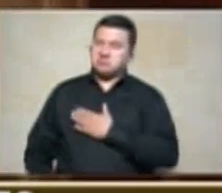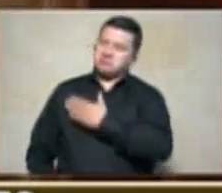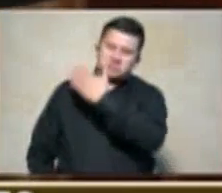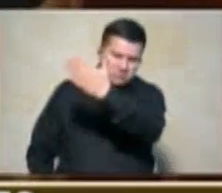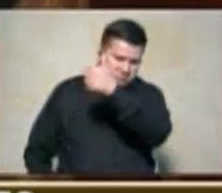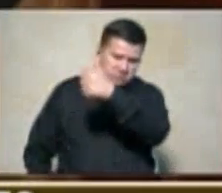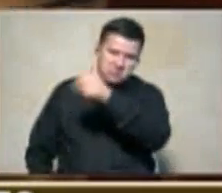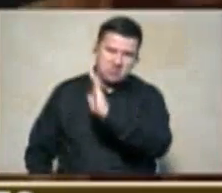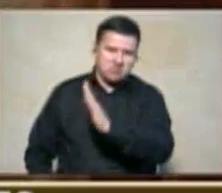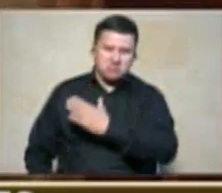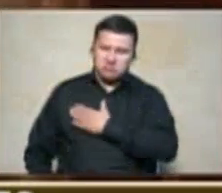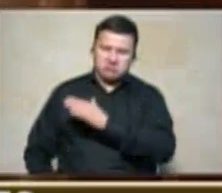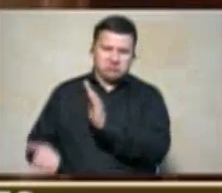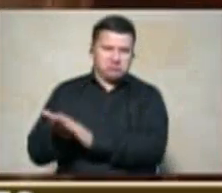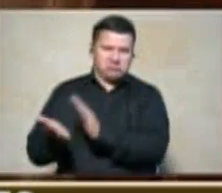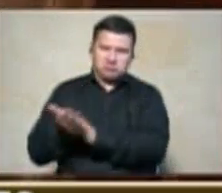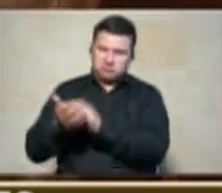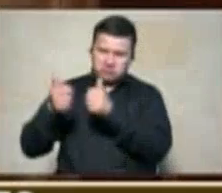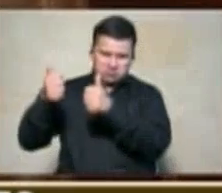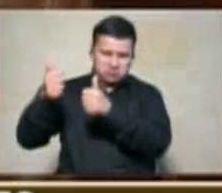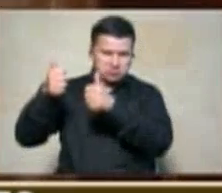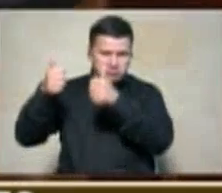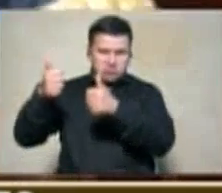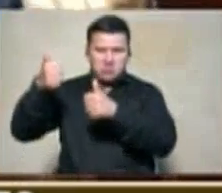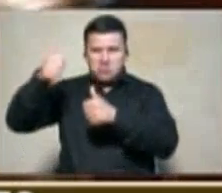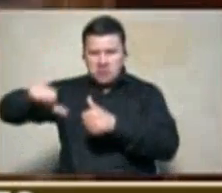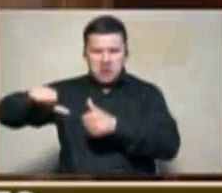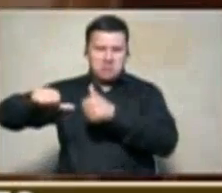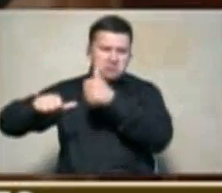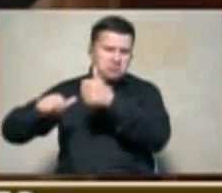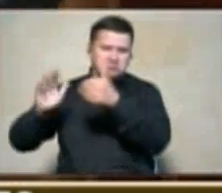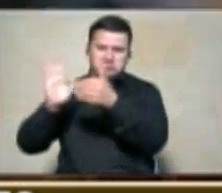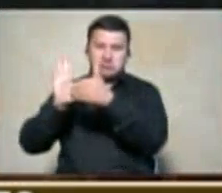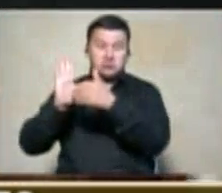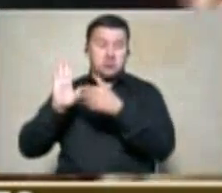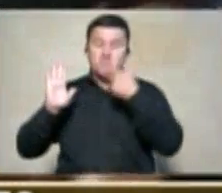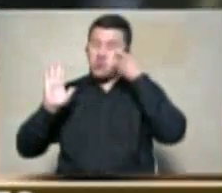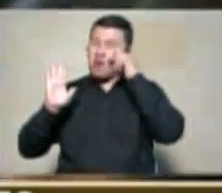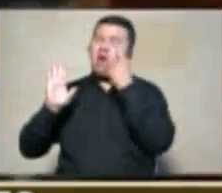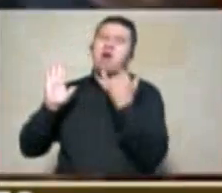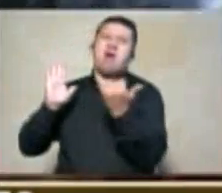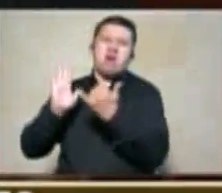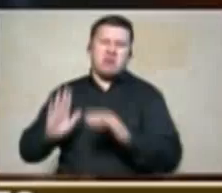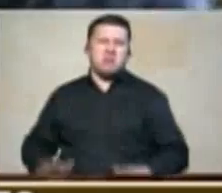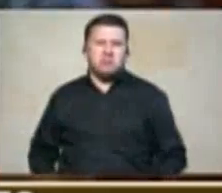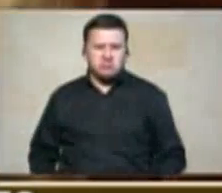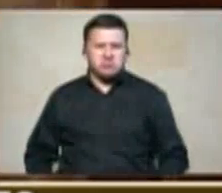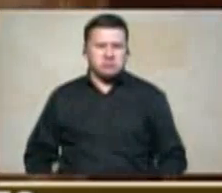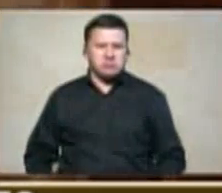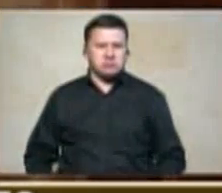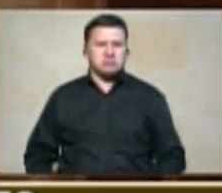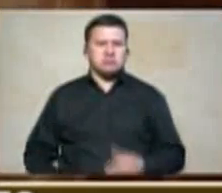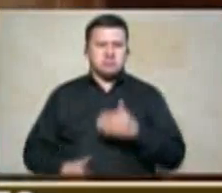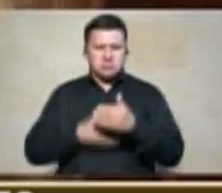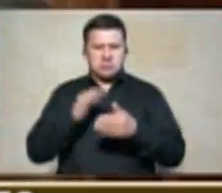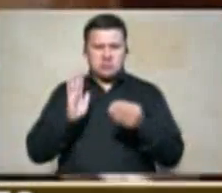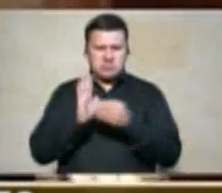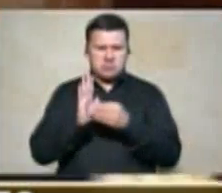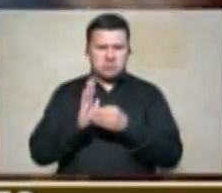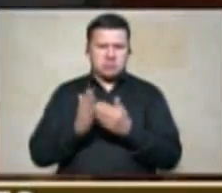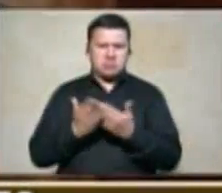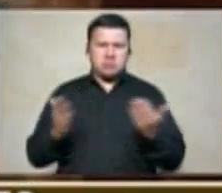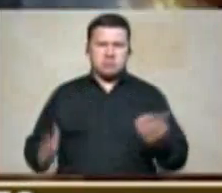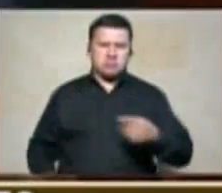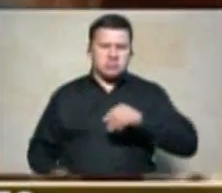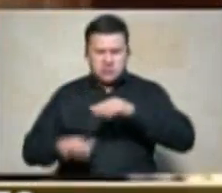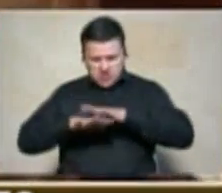en donde ha habido un buen procedimiento. En los casos donde la tierra la tiene la gente que la debe tener y que